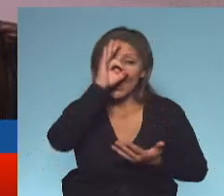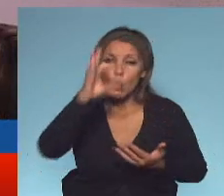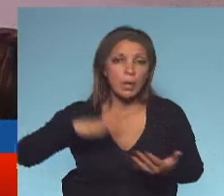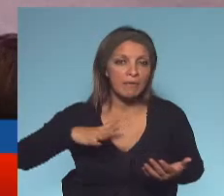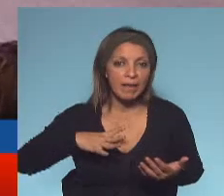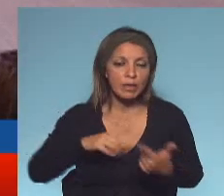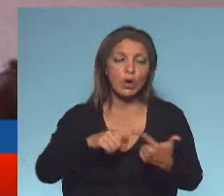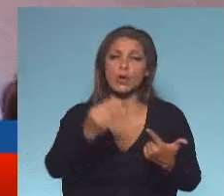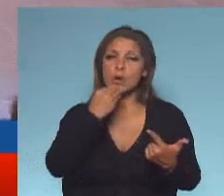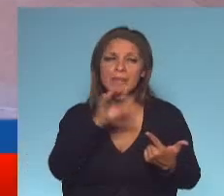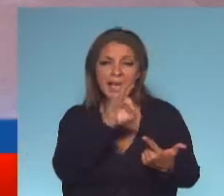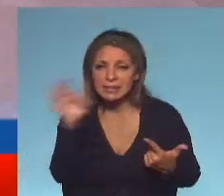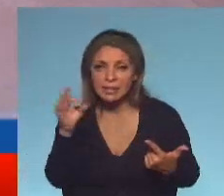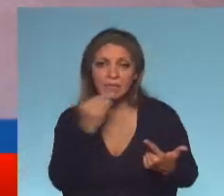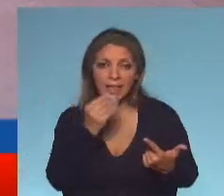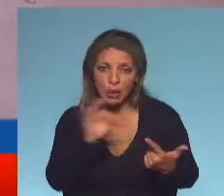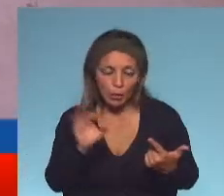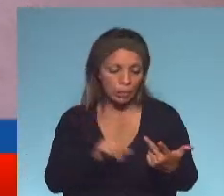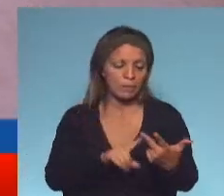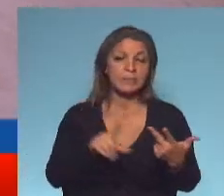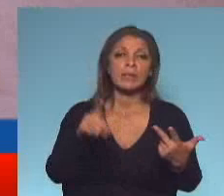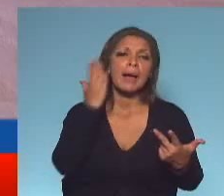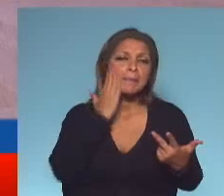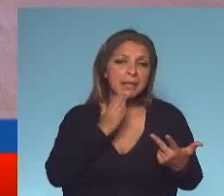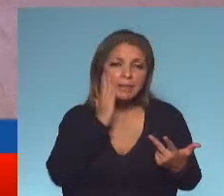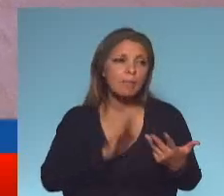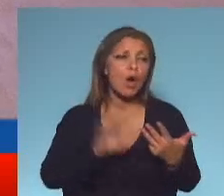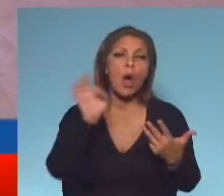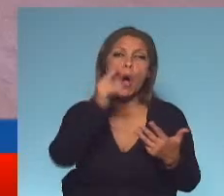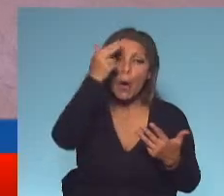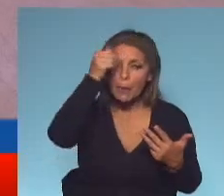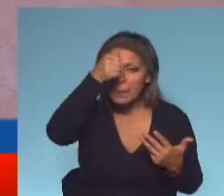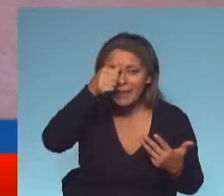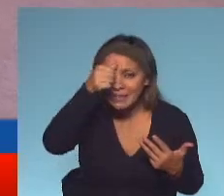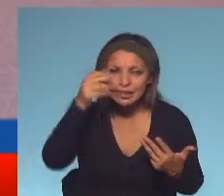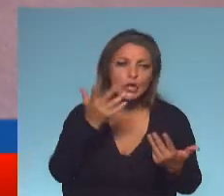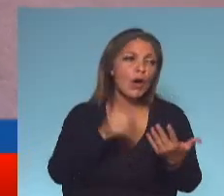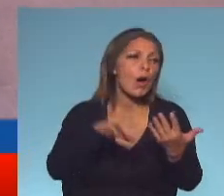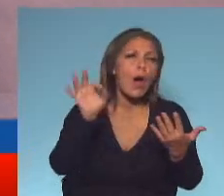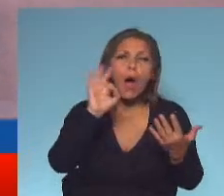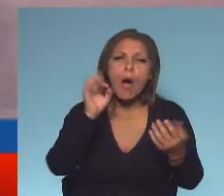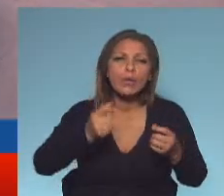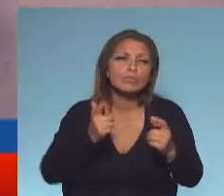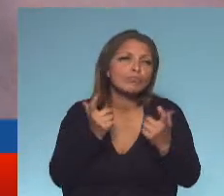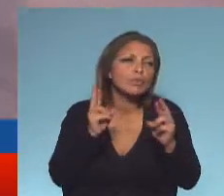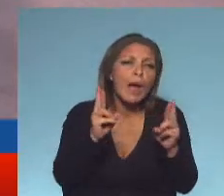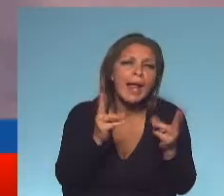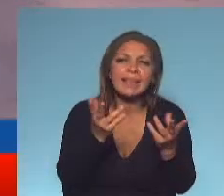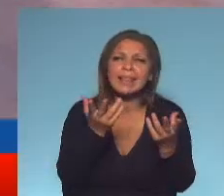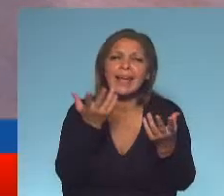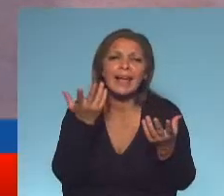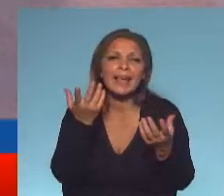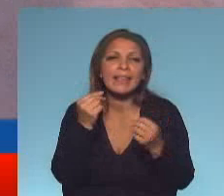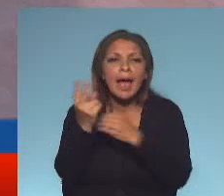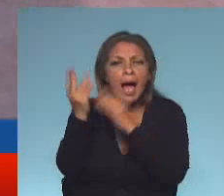la comida, o el cariño, la caricia, o la bendición de tener una atención